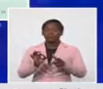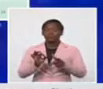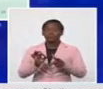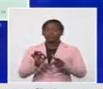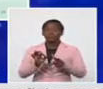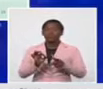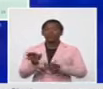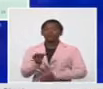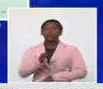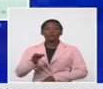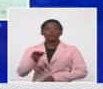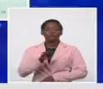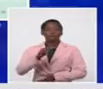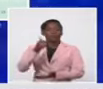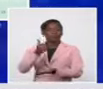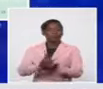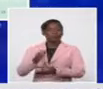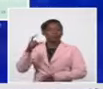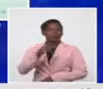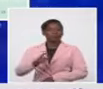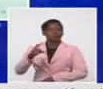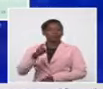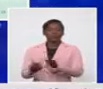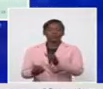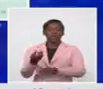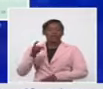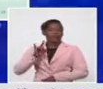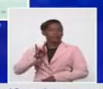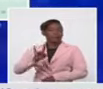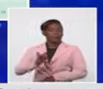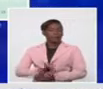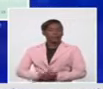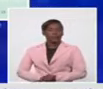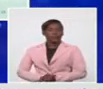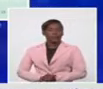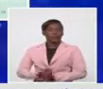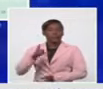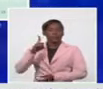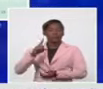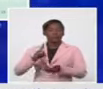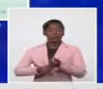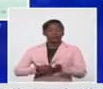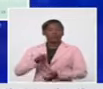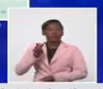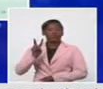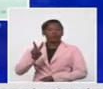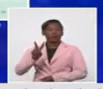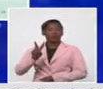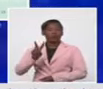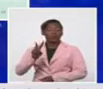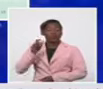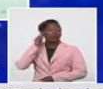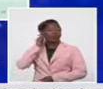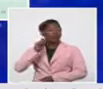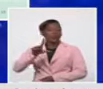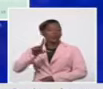en el municipio Camagüey con 9, Carlos Manuel de Céspedes con 2 y Florida con 3.